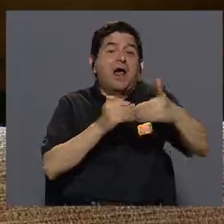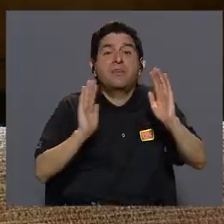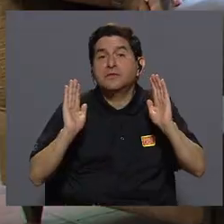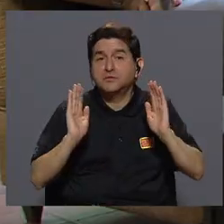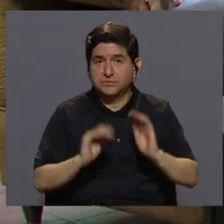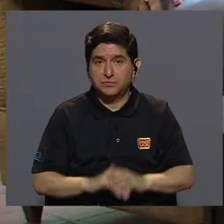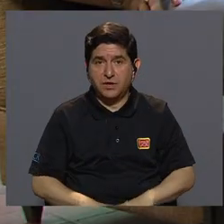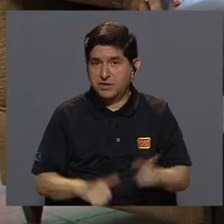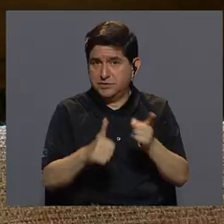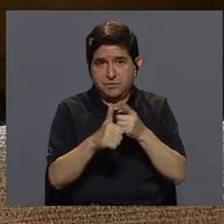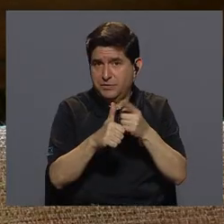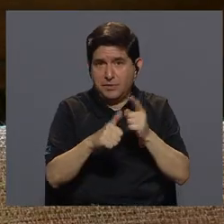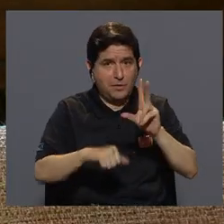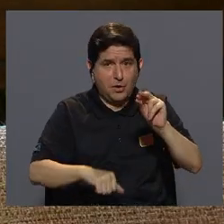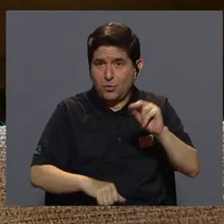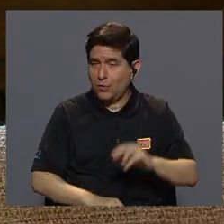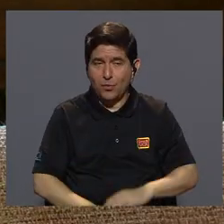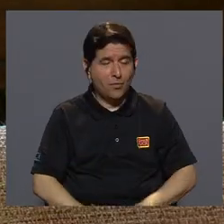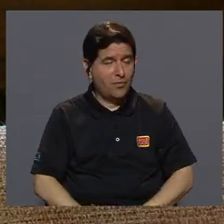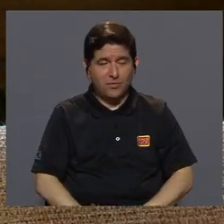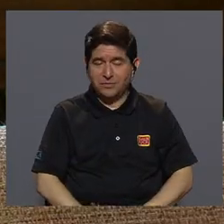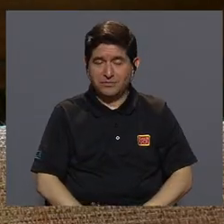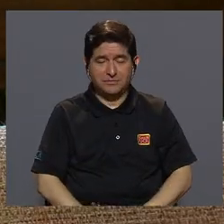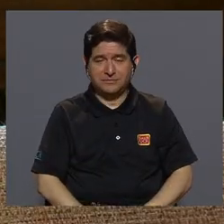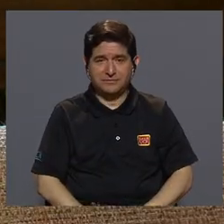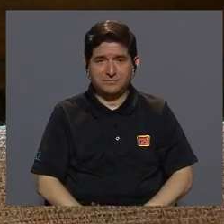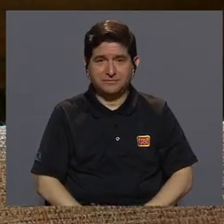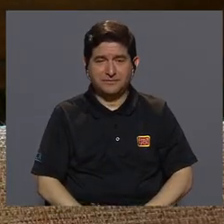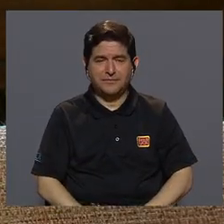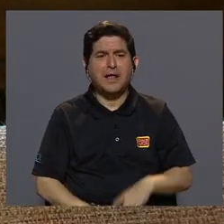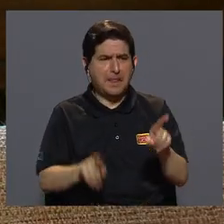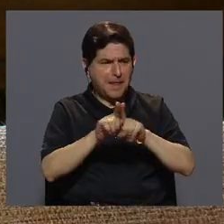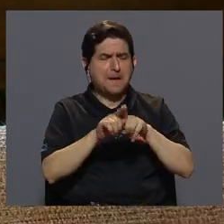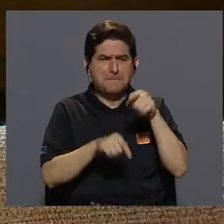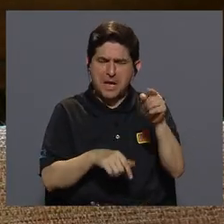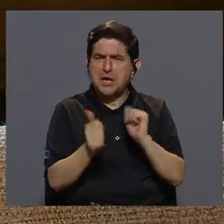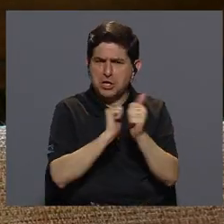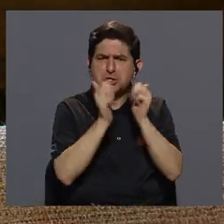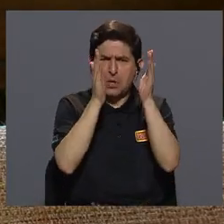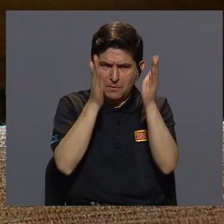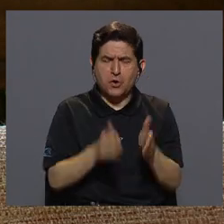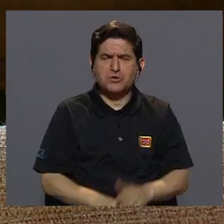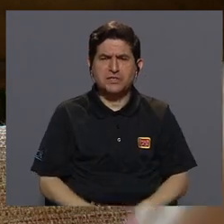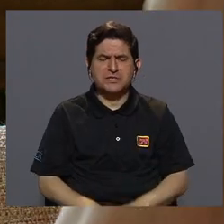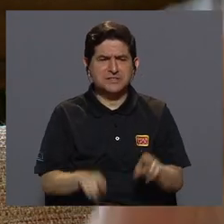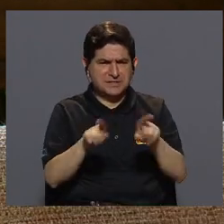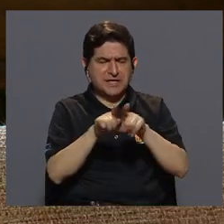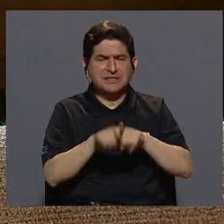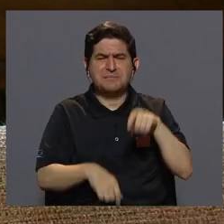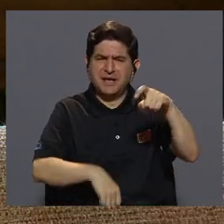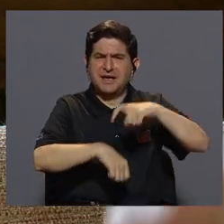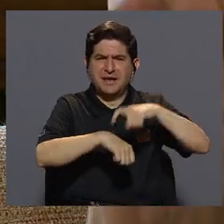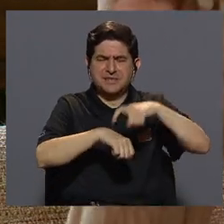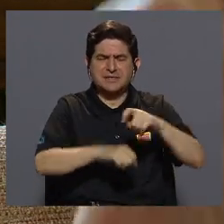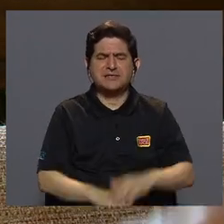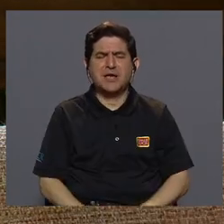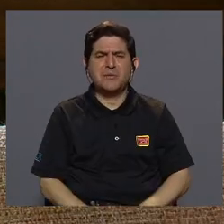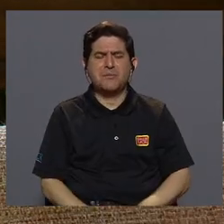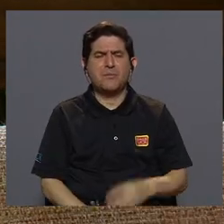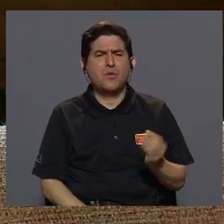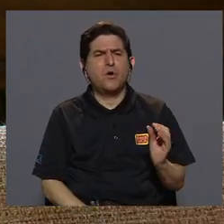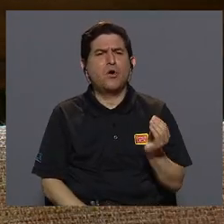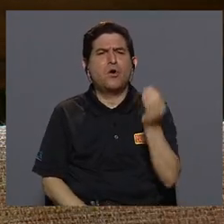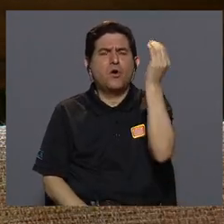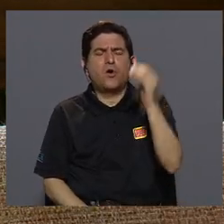después. Era también deportista y hacía barras, que en ese tiempo los